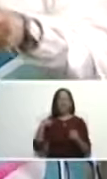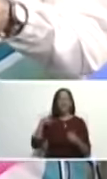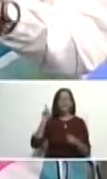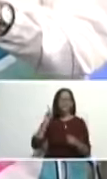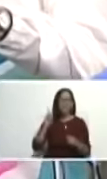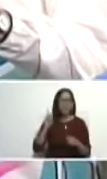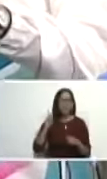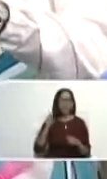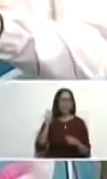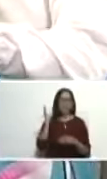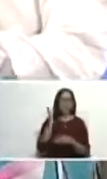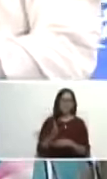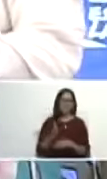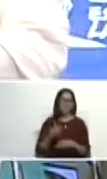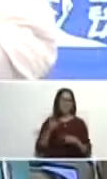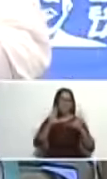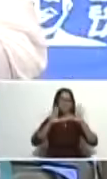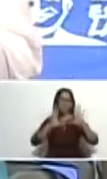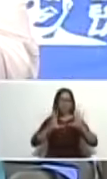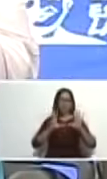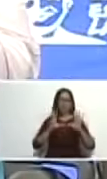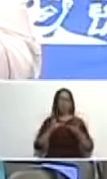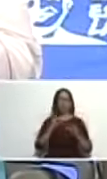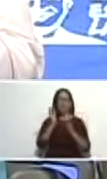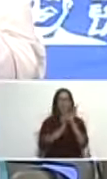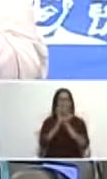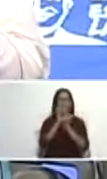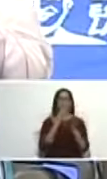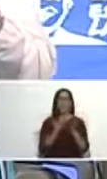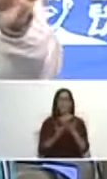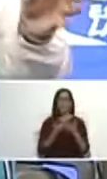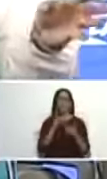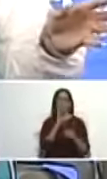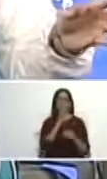las sanciones del 18 de abril pedidas por los apellidos,